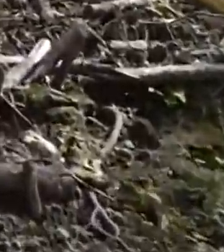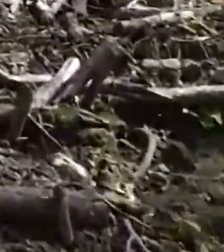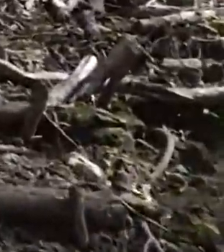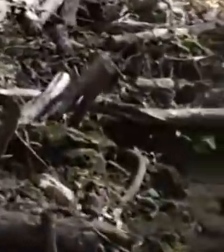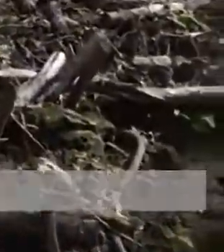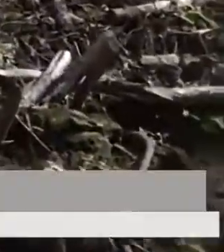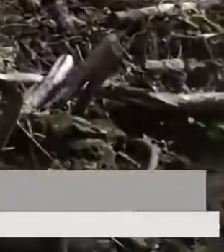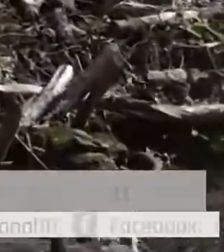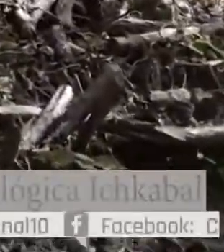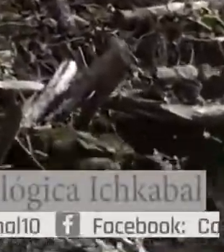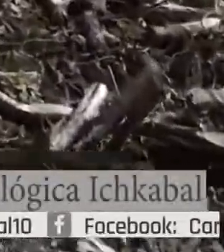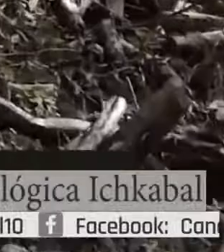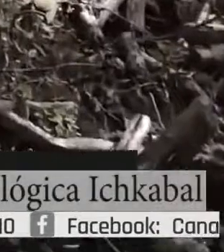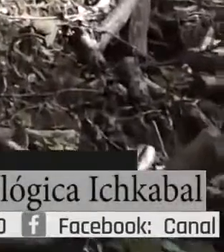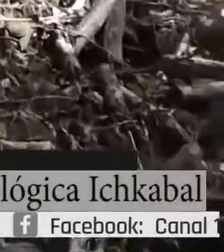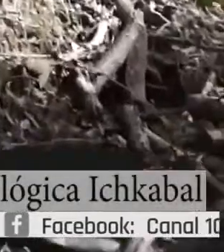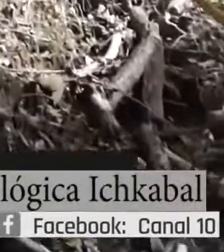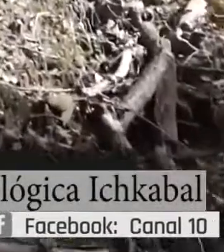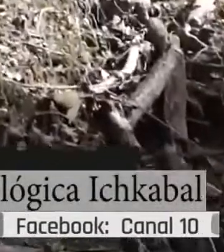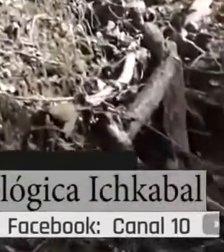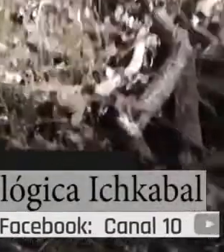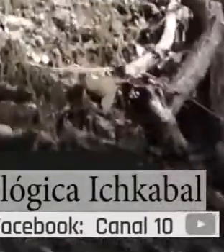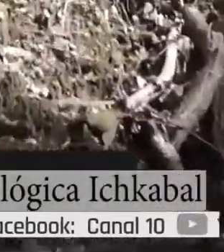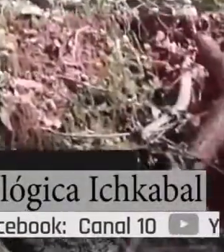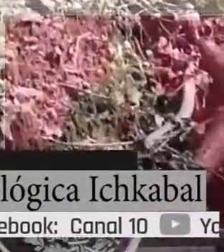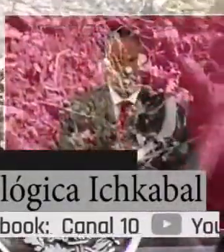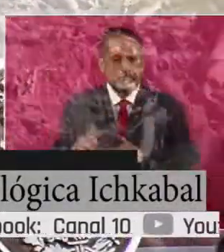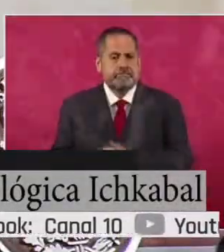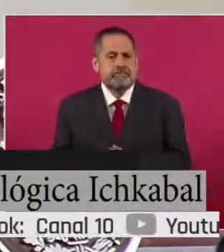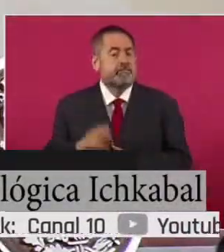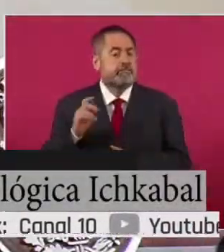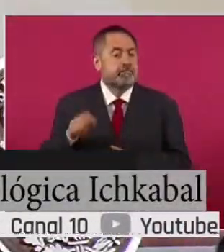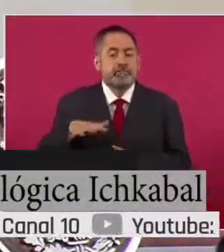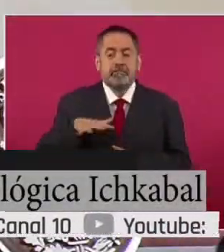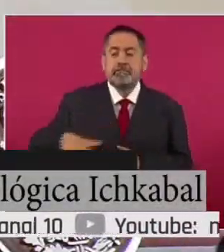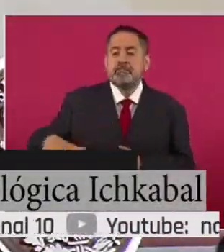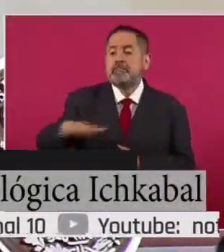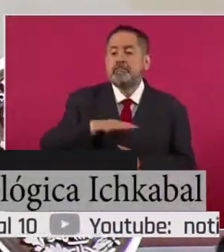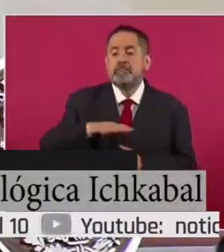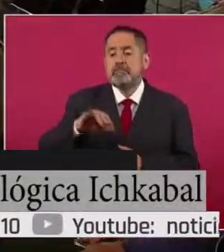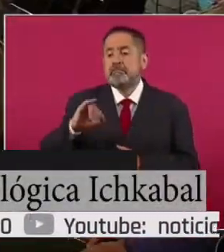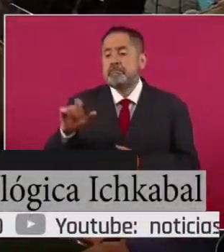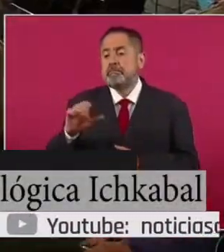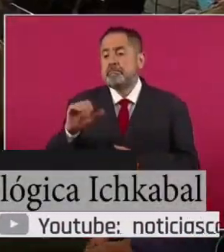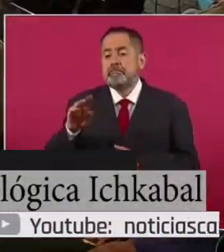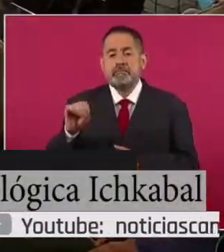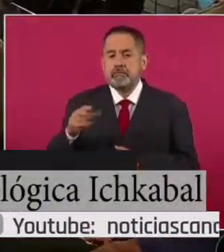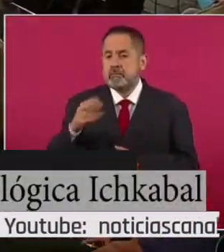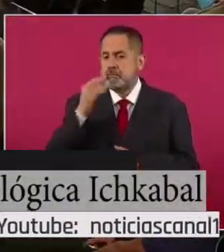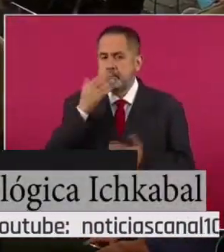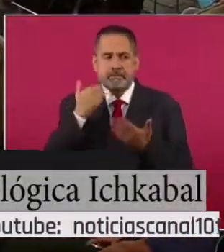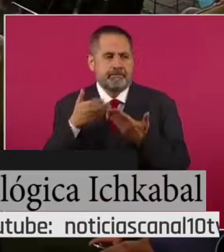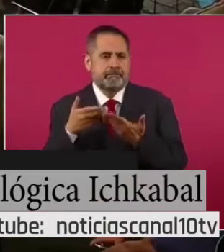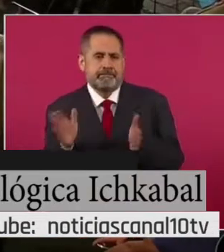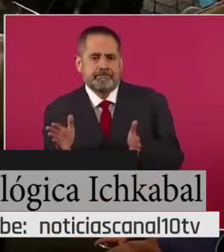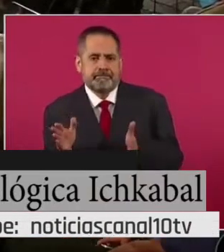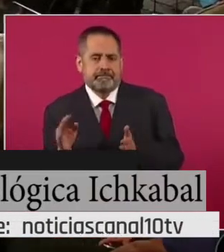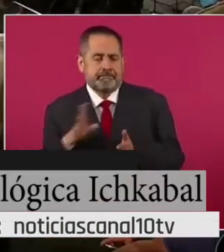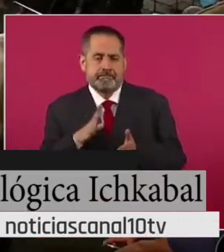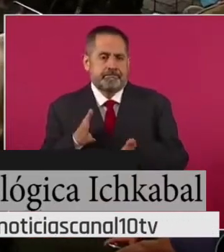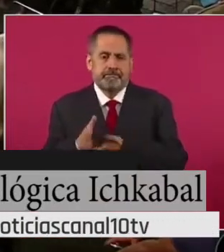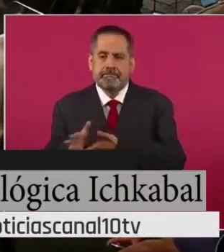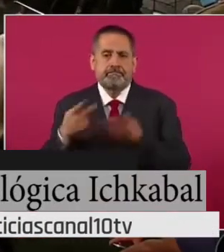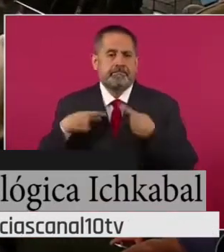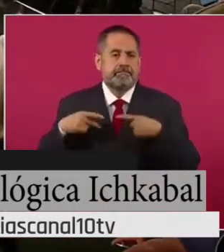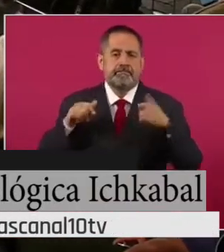turismo así lo dio a conocer el titular de este instituto en su intervención durante la conferencia mañanera del presidente andrés manuel lópez obrador en